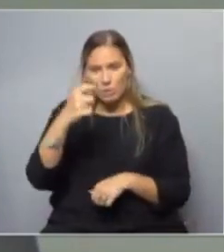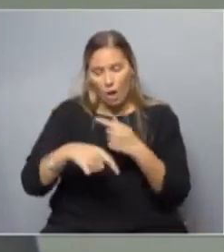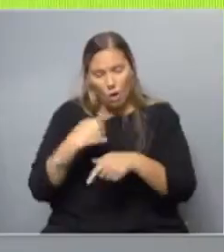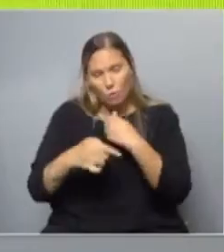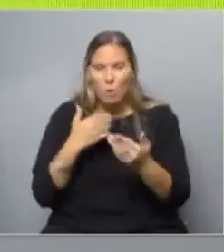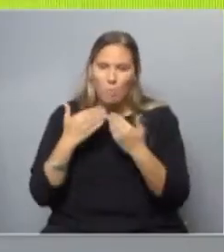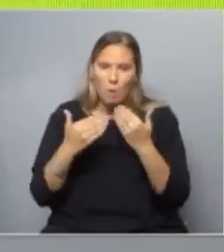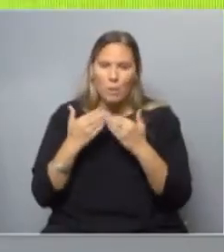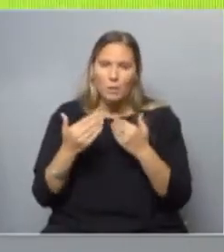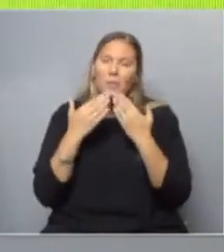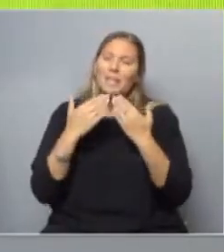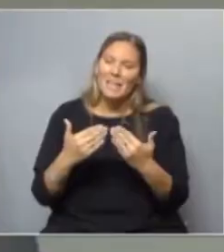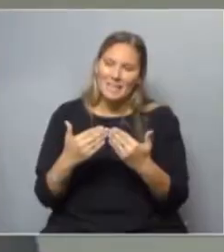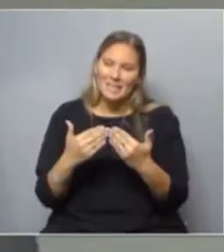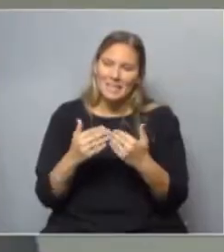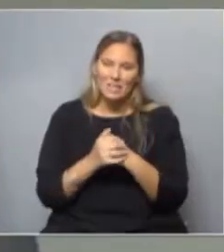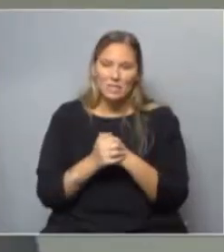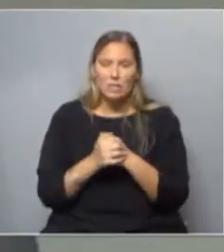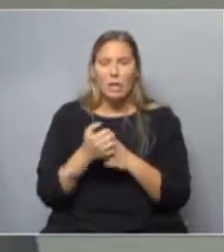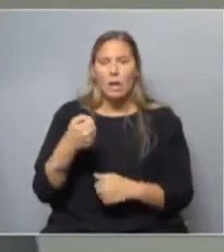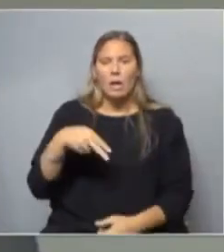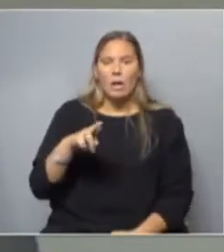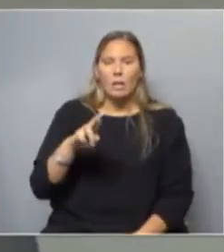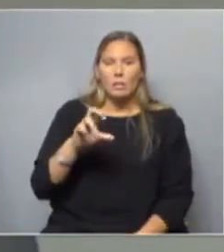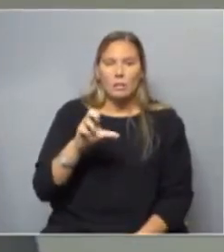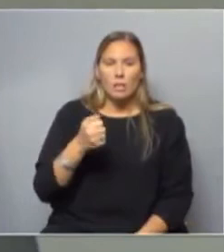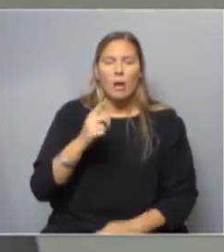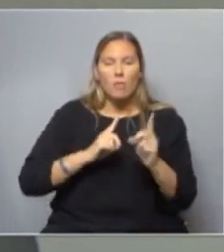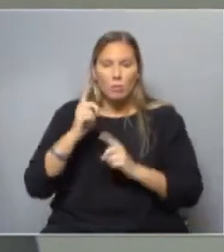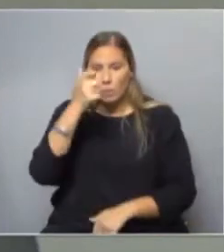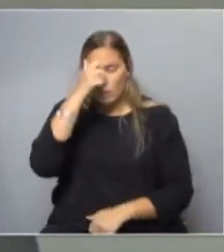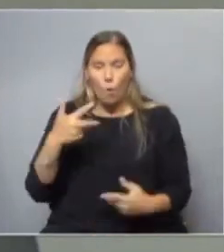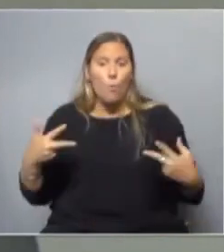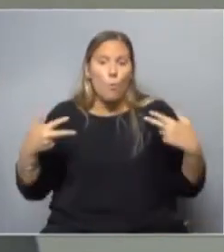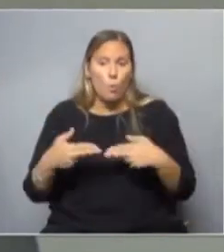seguimos. Dale, muchas gracias. Gracias a ti. Andrea Villarino de Facultad de Ciencias. Hacemos una